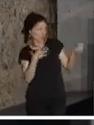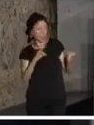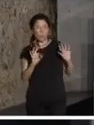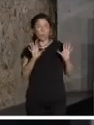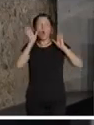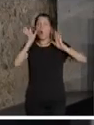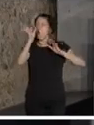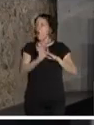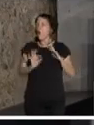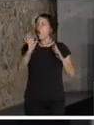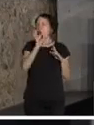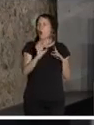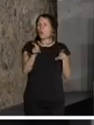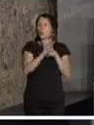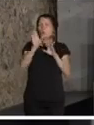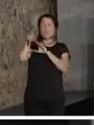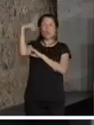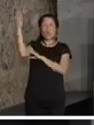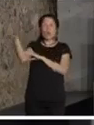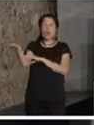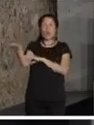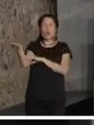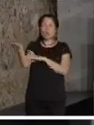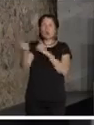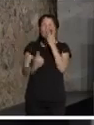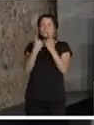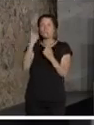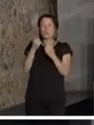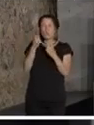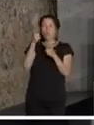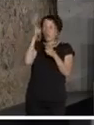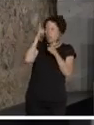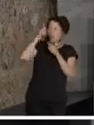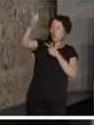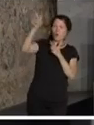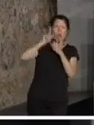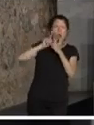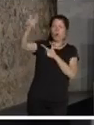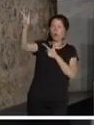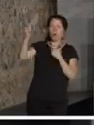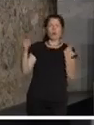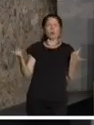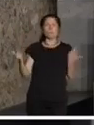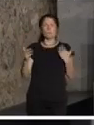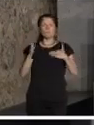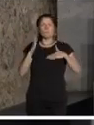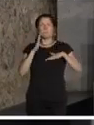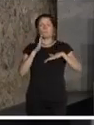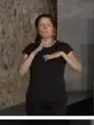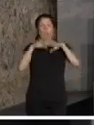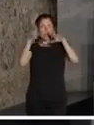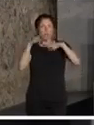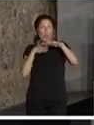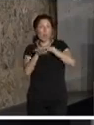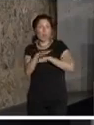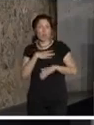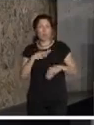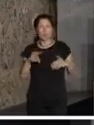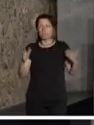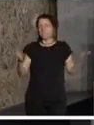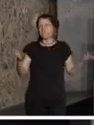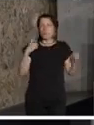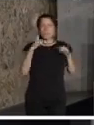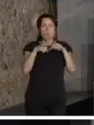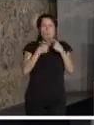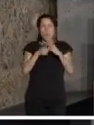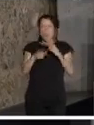o se tienen que ir fuera en algunos casos muy lejos muy lejos para acceder a una residencia con lo cual